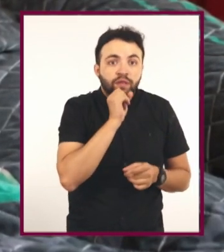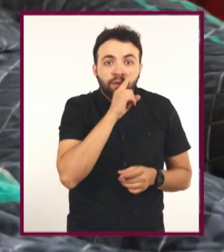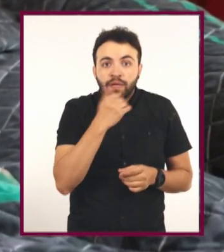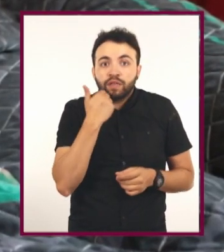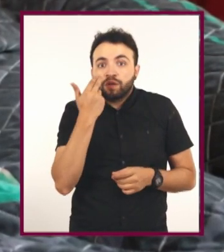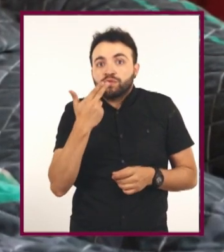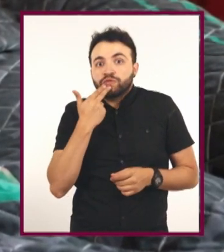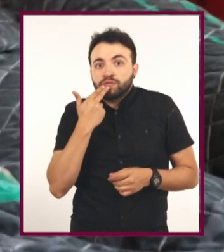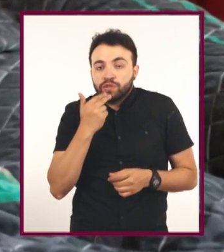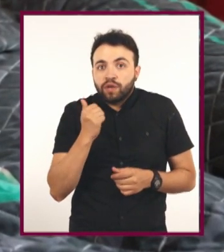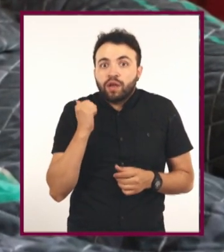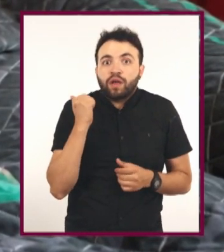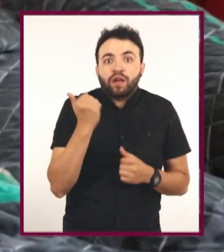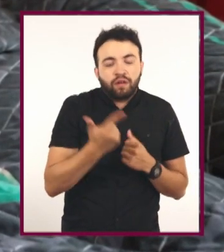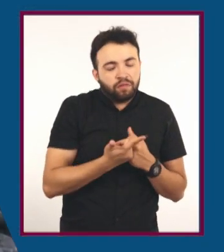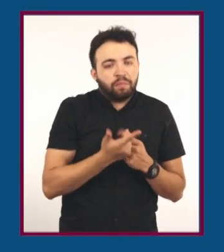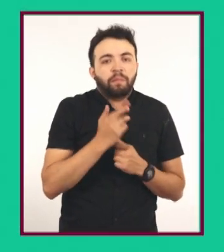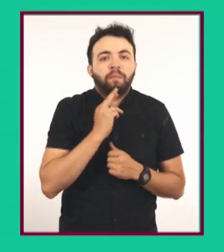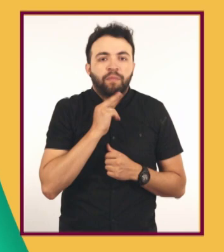anticonceptivo, es mejor.